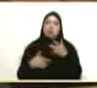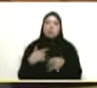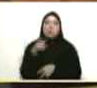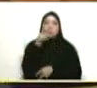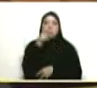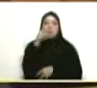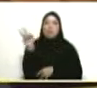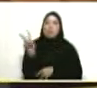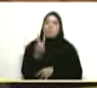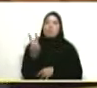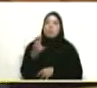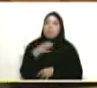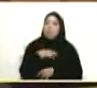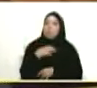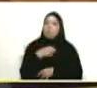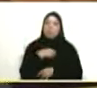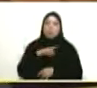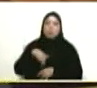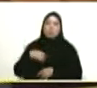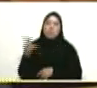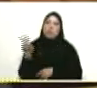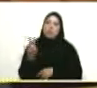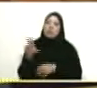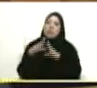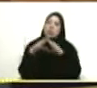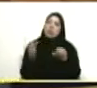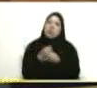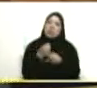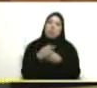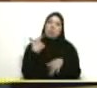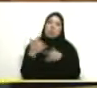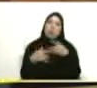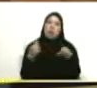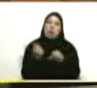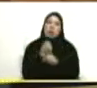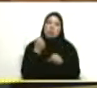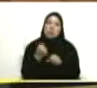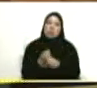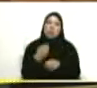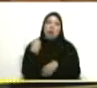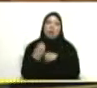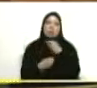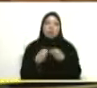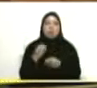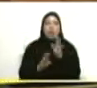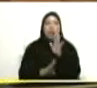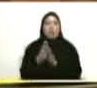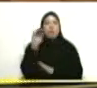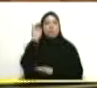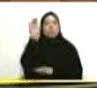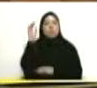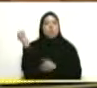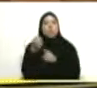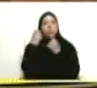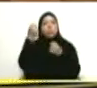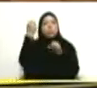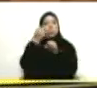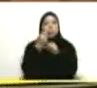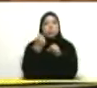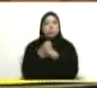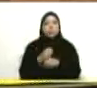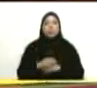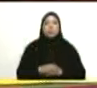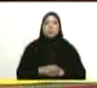un país, no podrán con Venezuela toda, dispuesta a trabajar, a crear, a avanzar, a luchar.